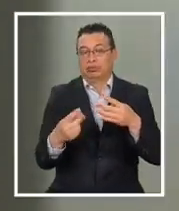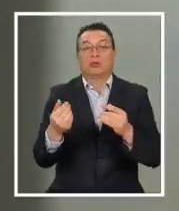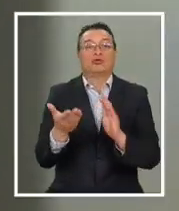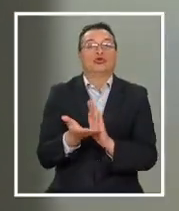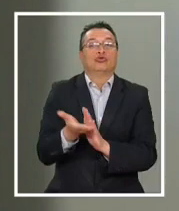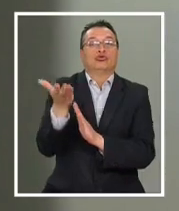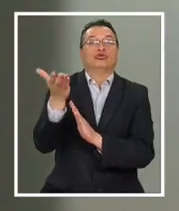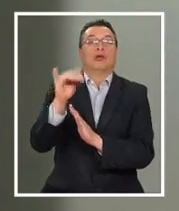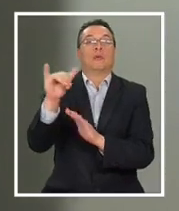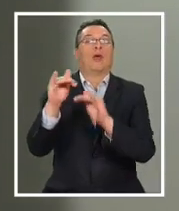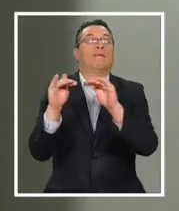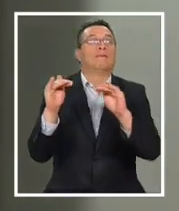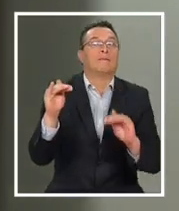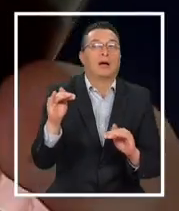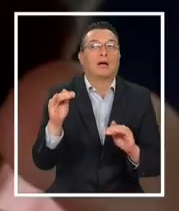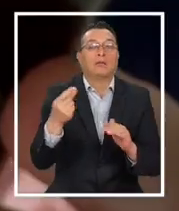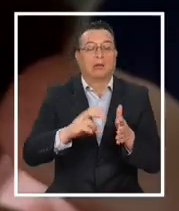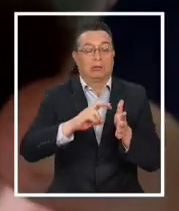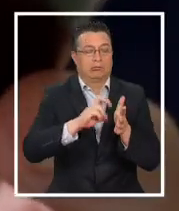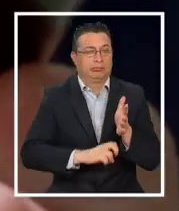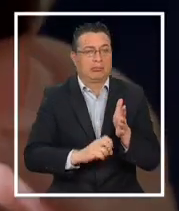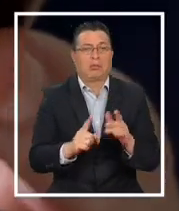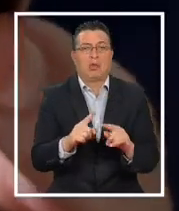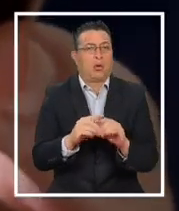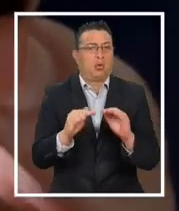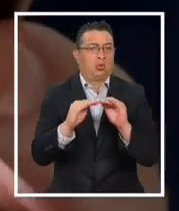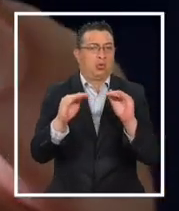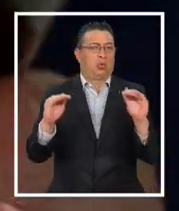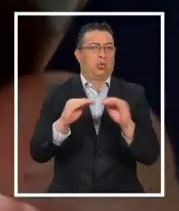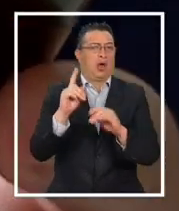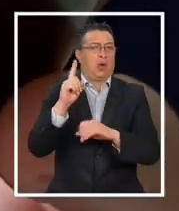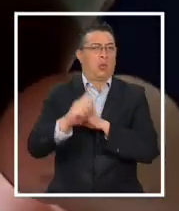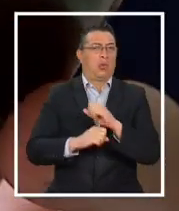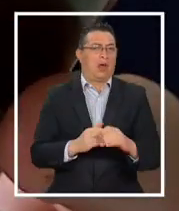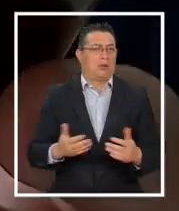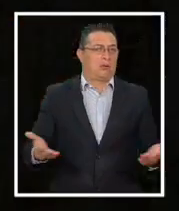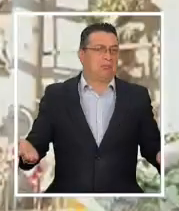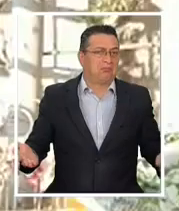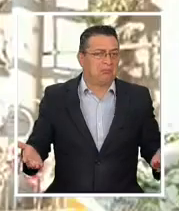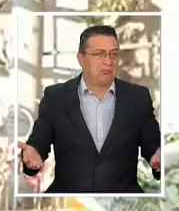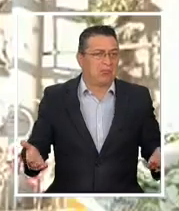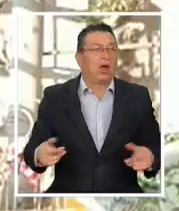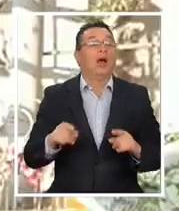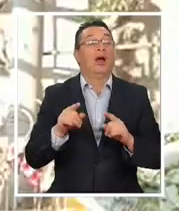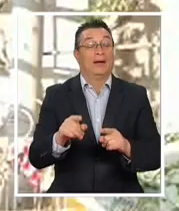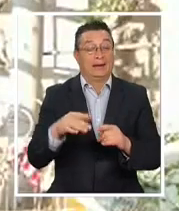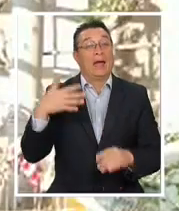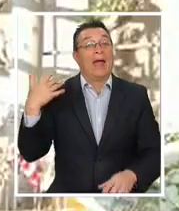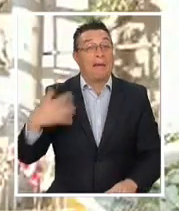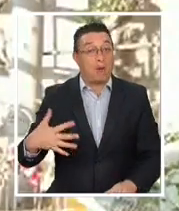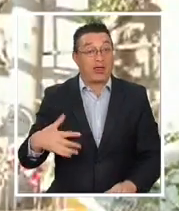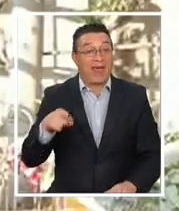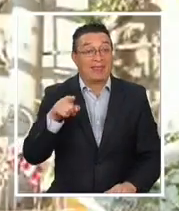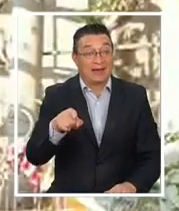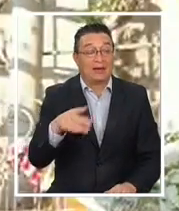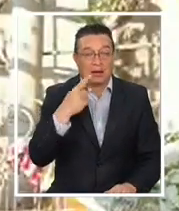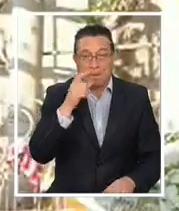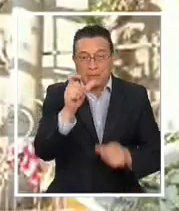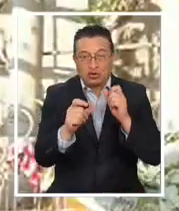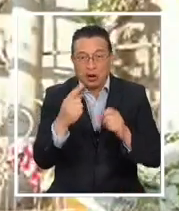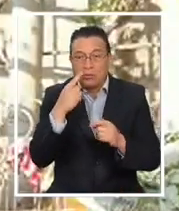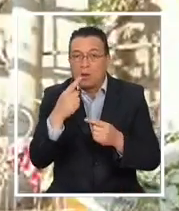inflan para luego bajarlos y que el descuento no es distinto al resto del año. Es importante también que el consumidor